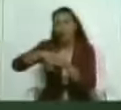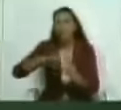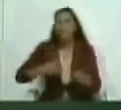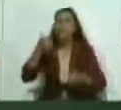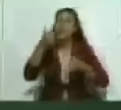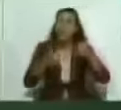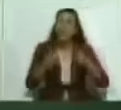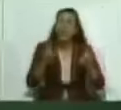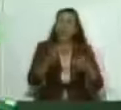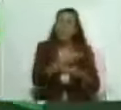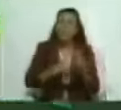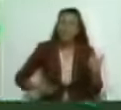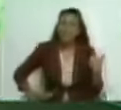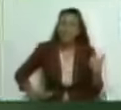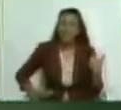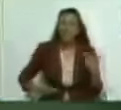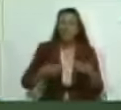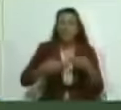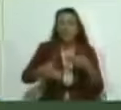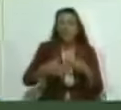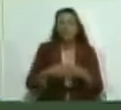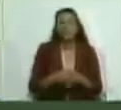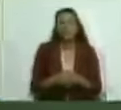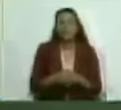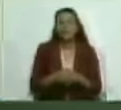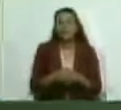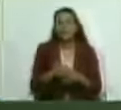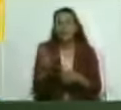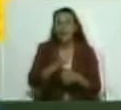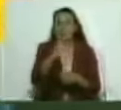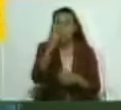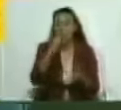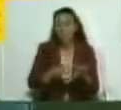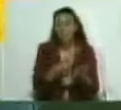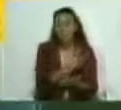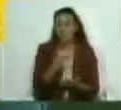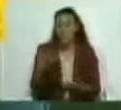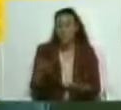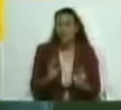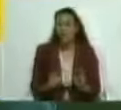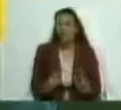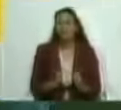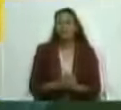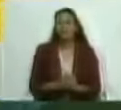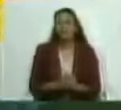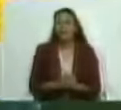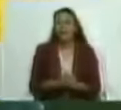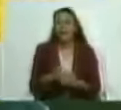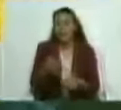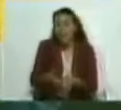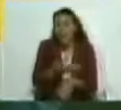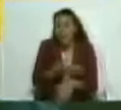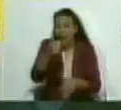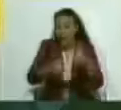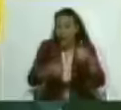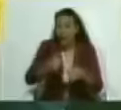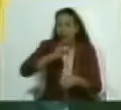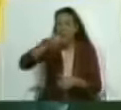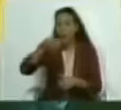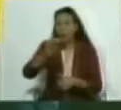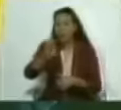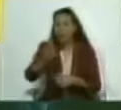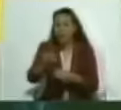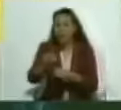postularse como candidato a las elecciones presidenciales del año 2024. el precandidato José Brito. En este